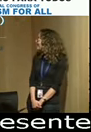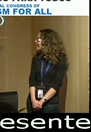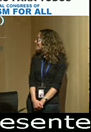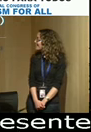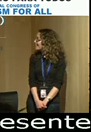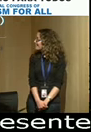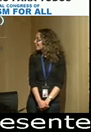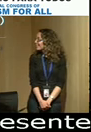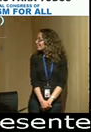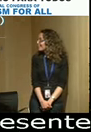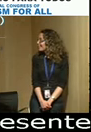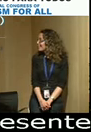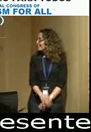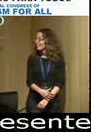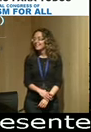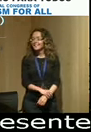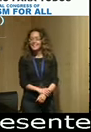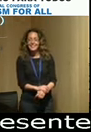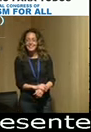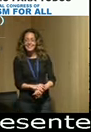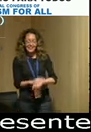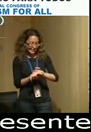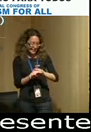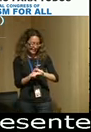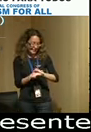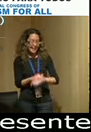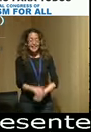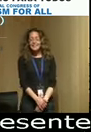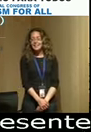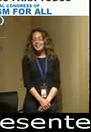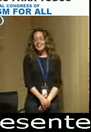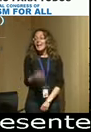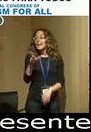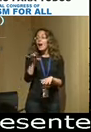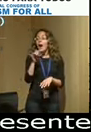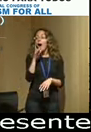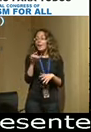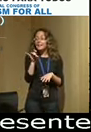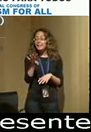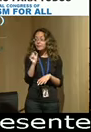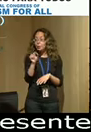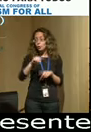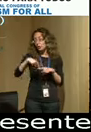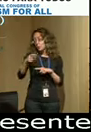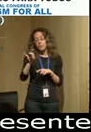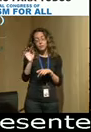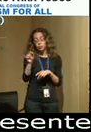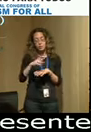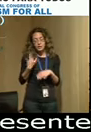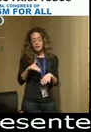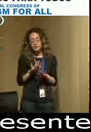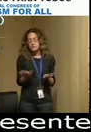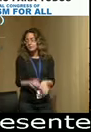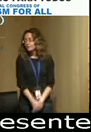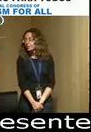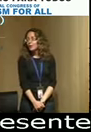La pared no se cae. Esperemos. Qué despropósito.